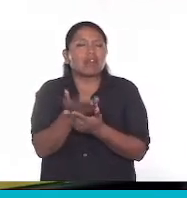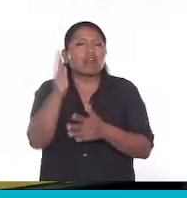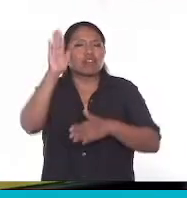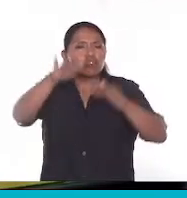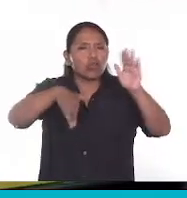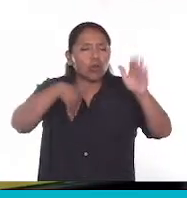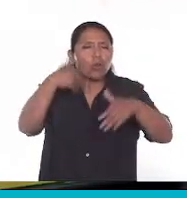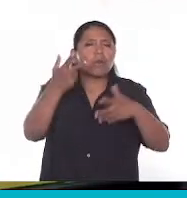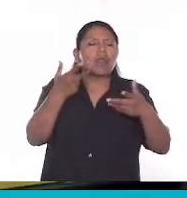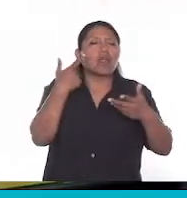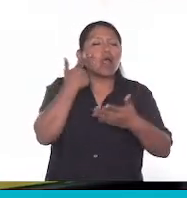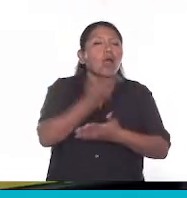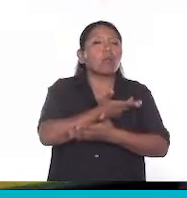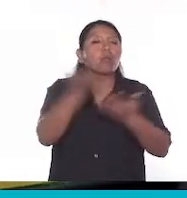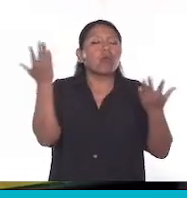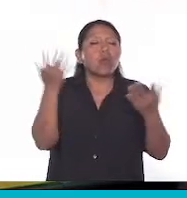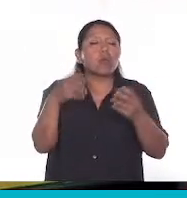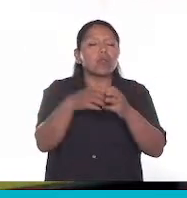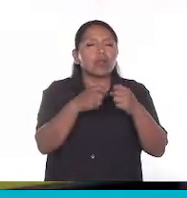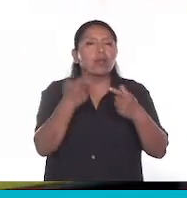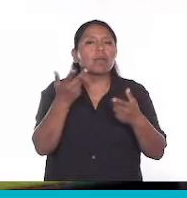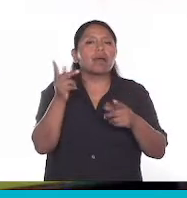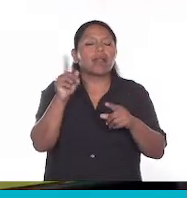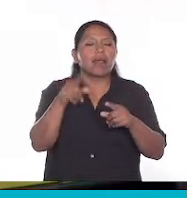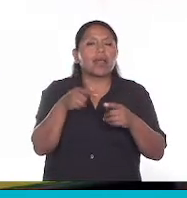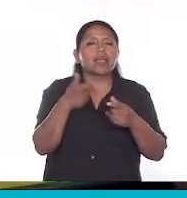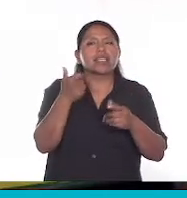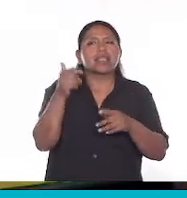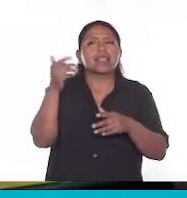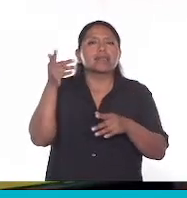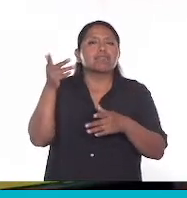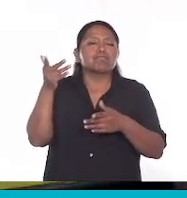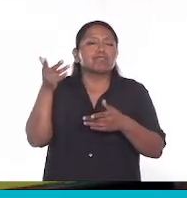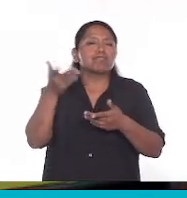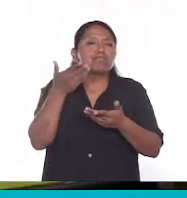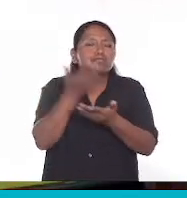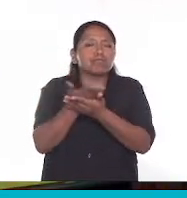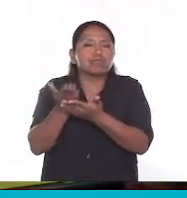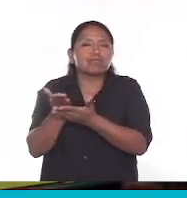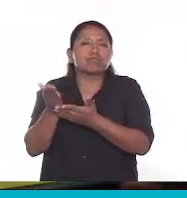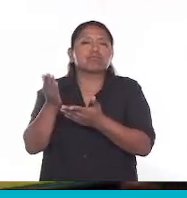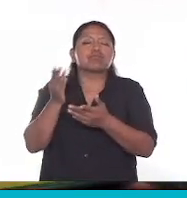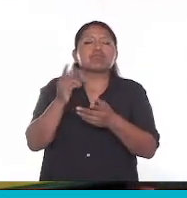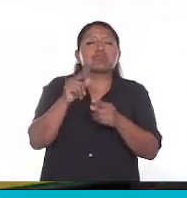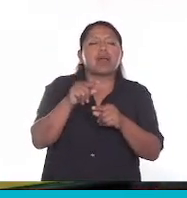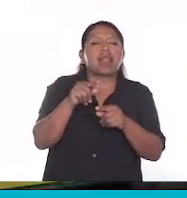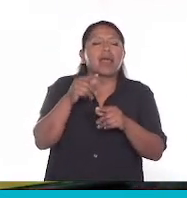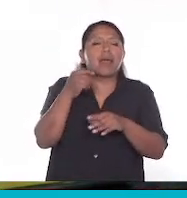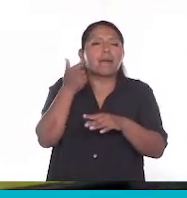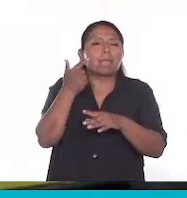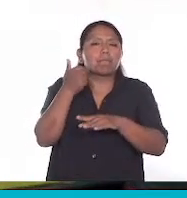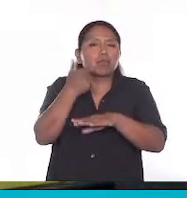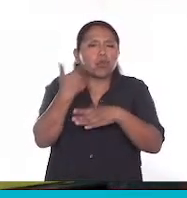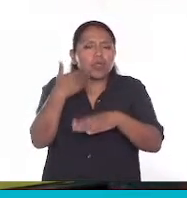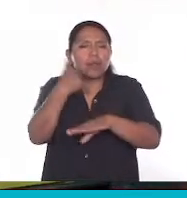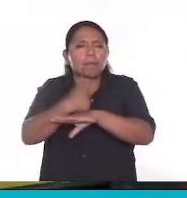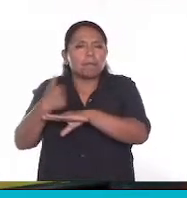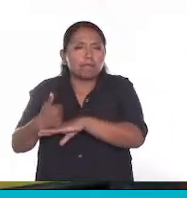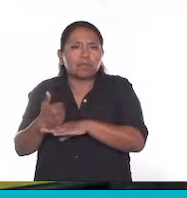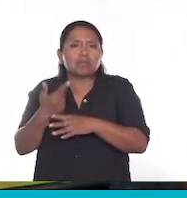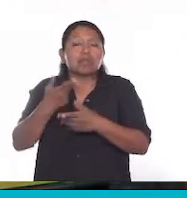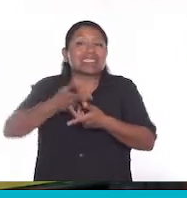a las audiencias públicas para reactivar esta causa, que se presentaron también como amigos curiaes también para participar, porque vaya si